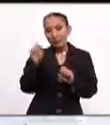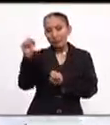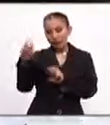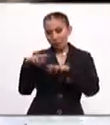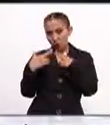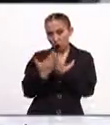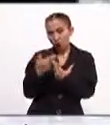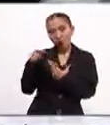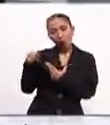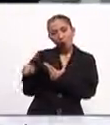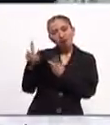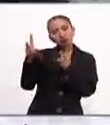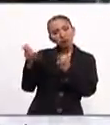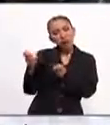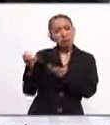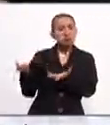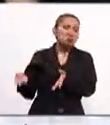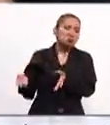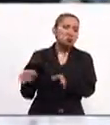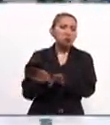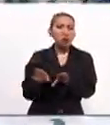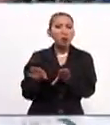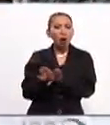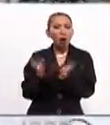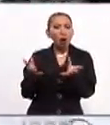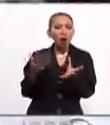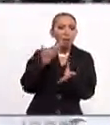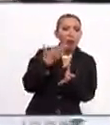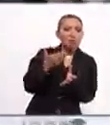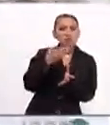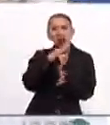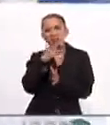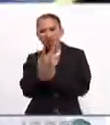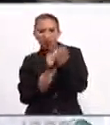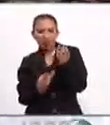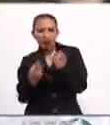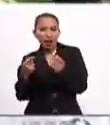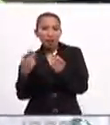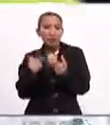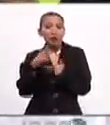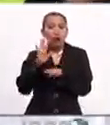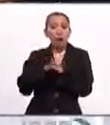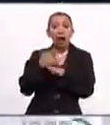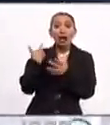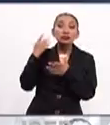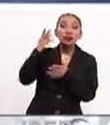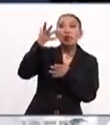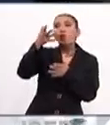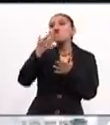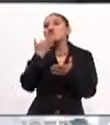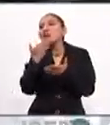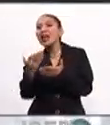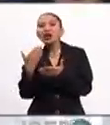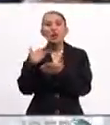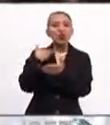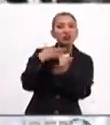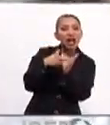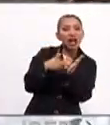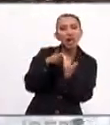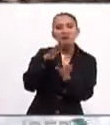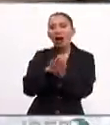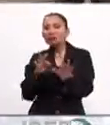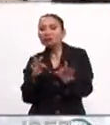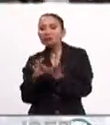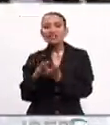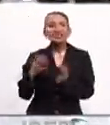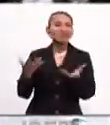reunión fueron contenidos pues claroscuros. La gente esperaba mucho más y esperaba medidas mucho más